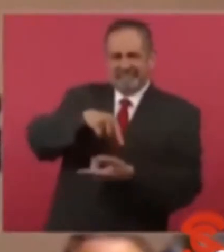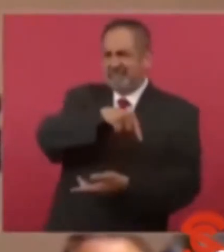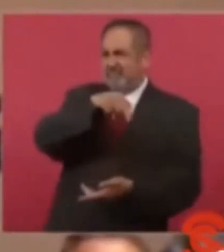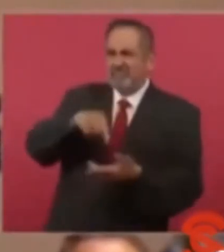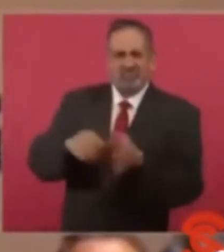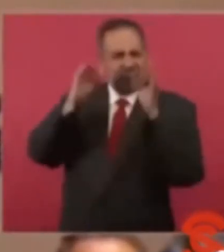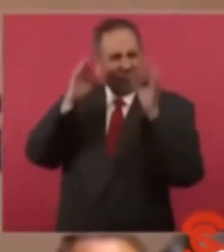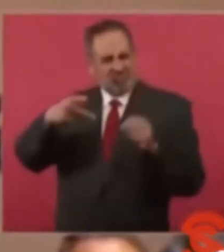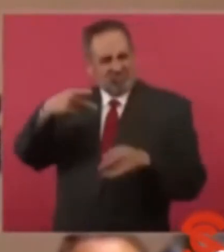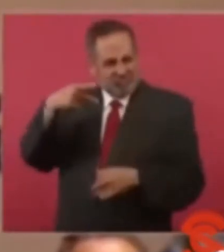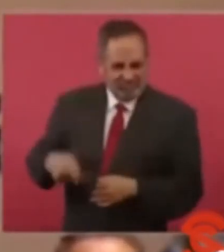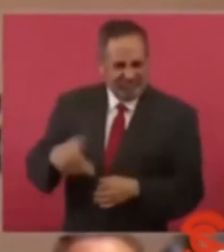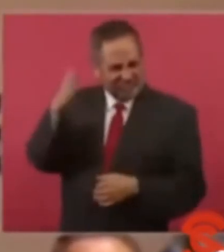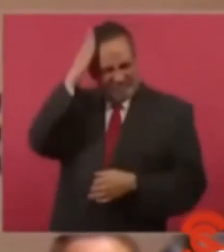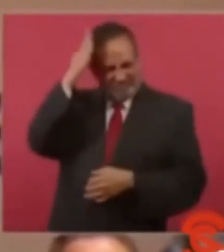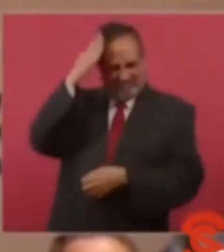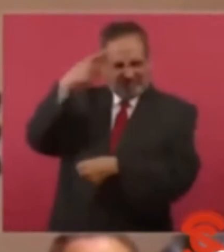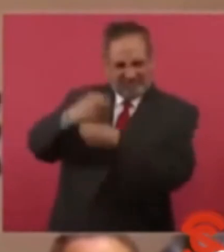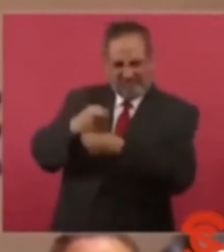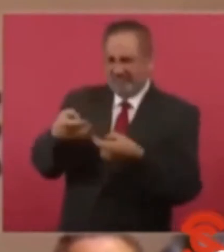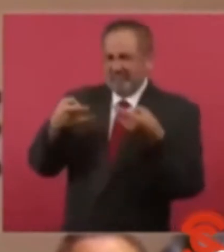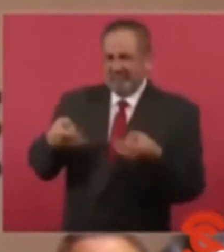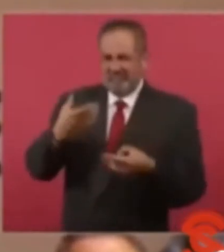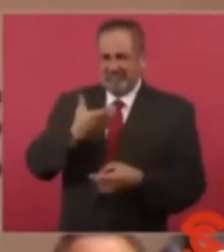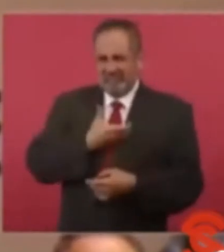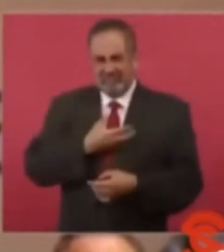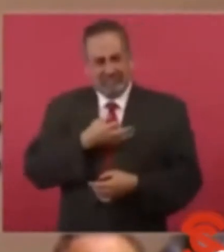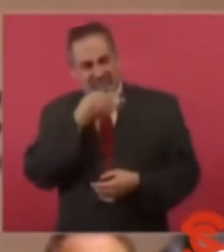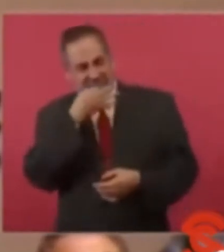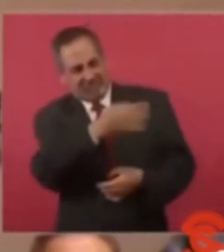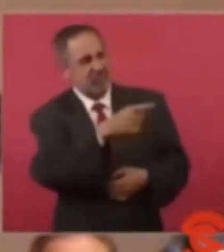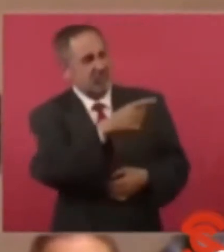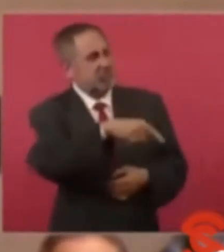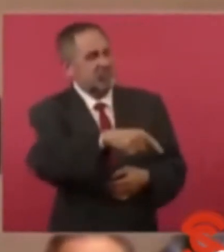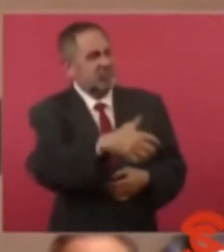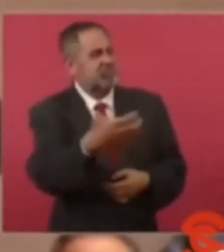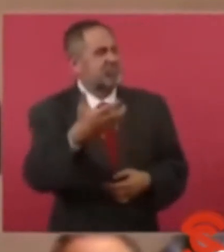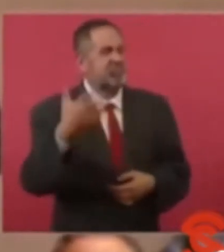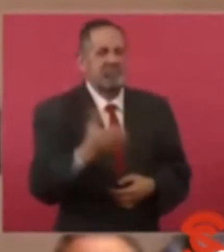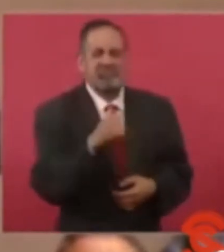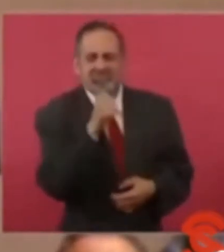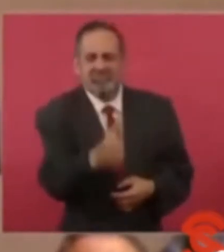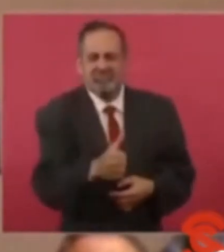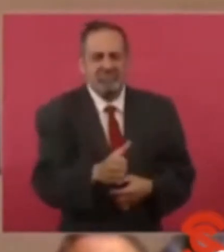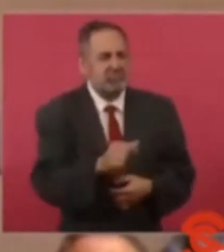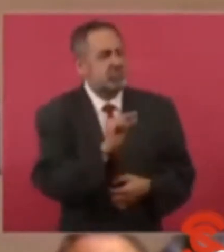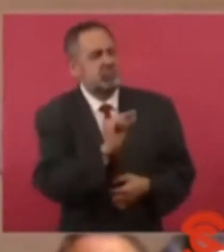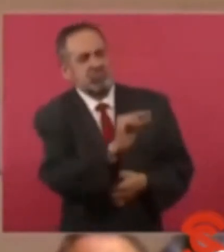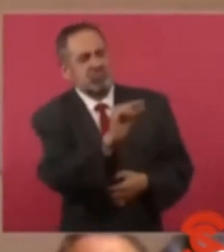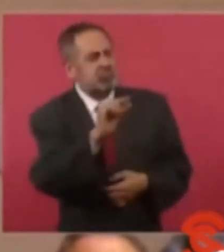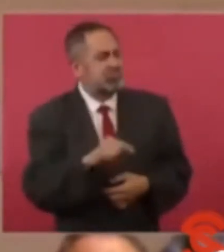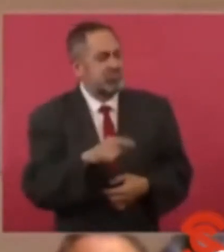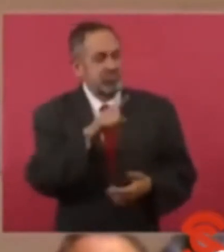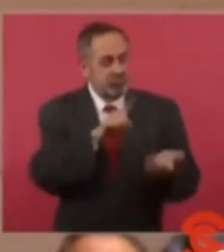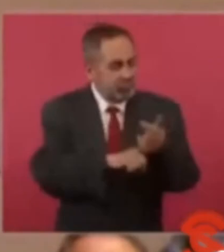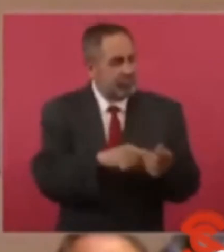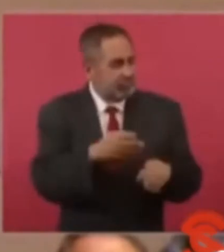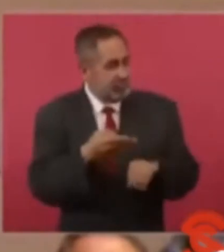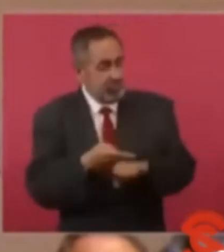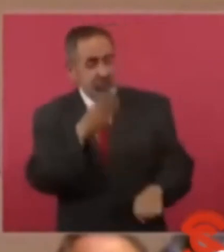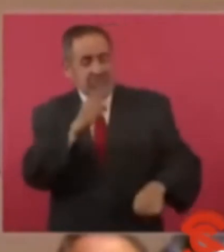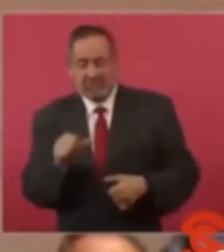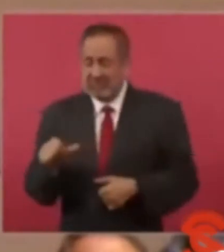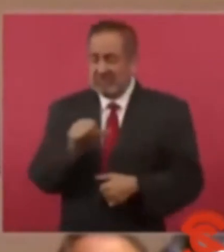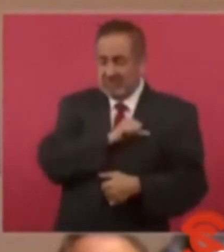plaza pública de México, poco lograrán si no abandonan su